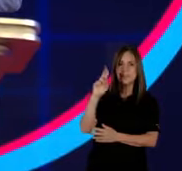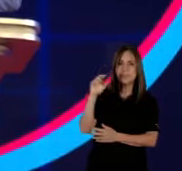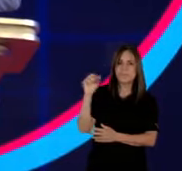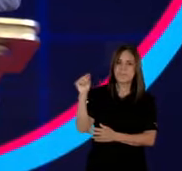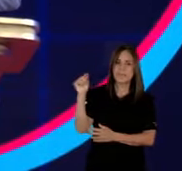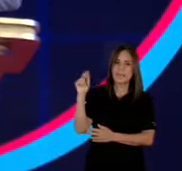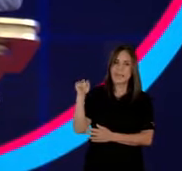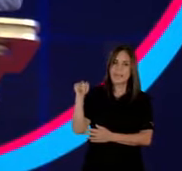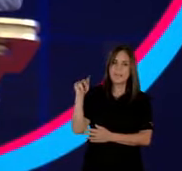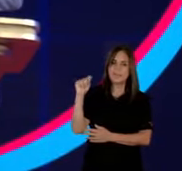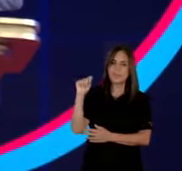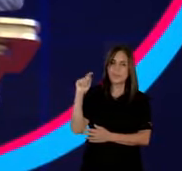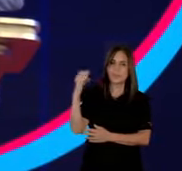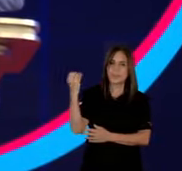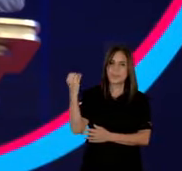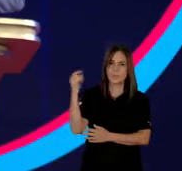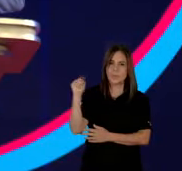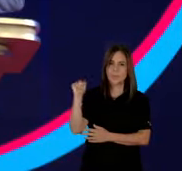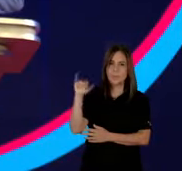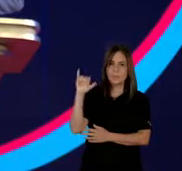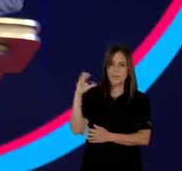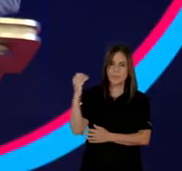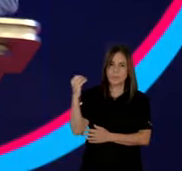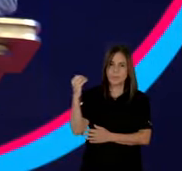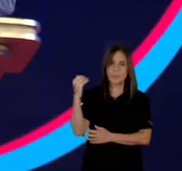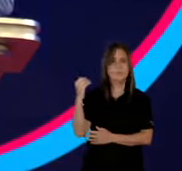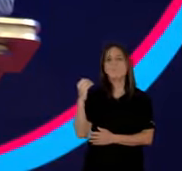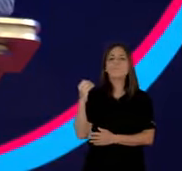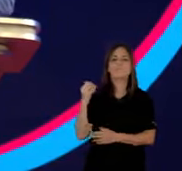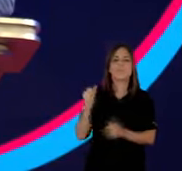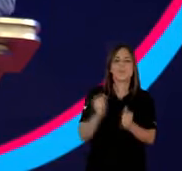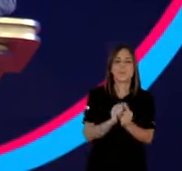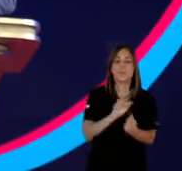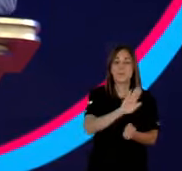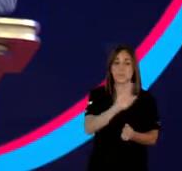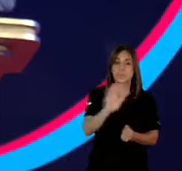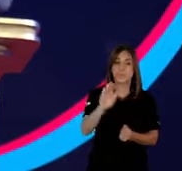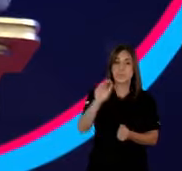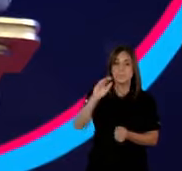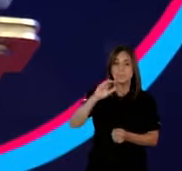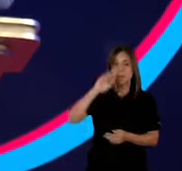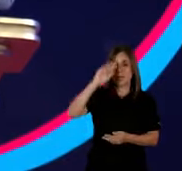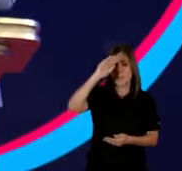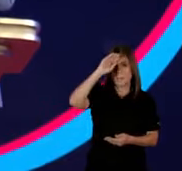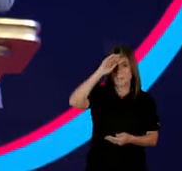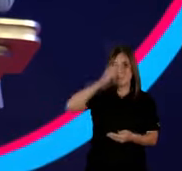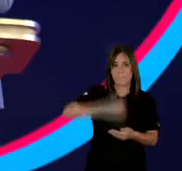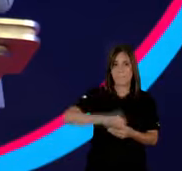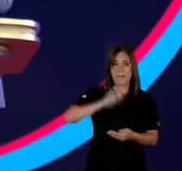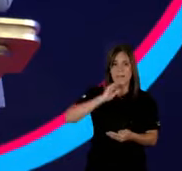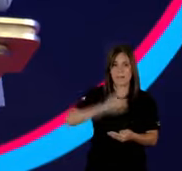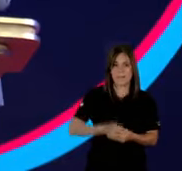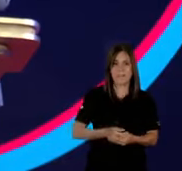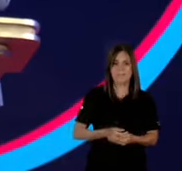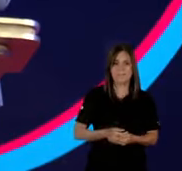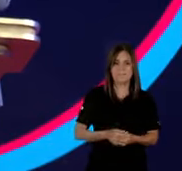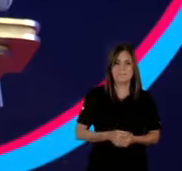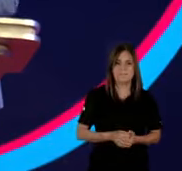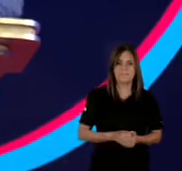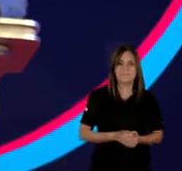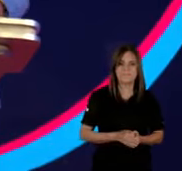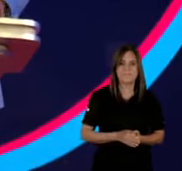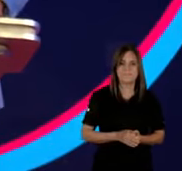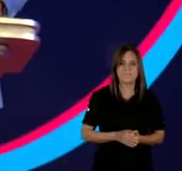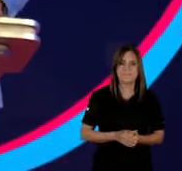sus padres, igualmente a Milaya Villanueva Arroyo. Estos son los nietos de nuestro hermano